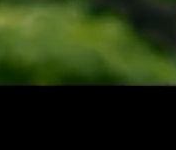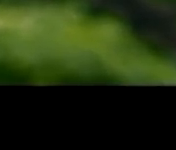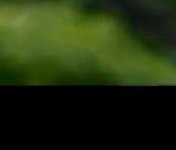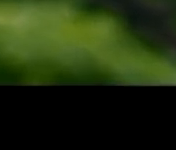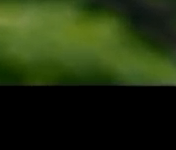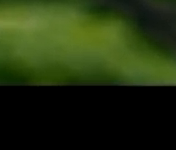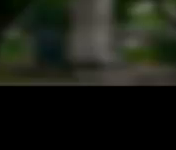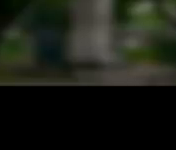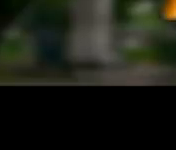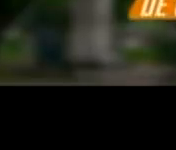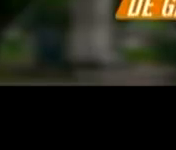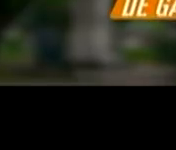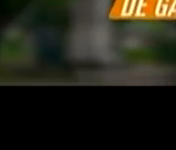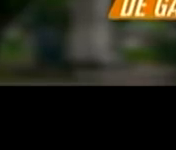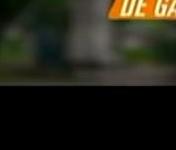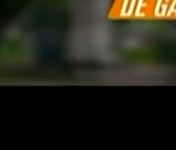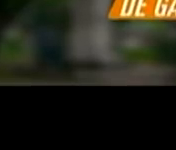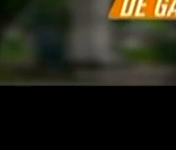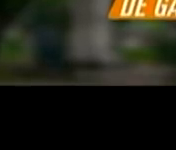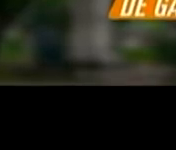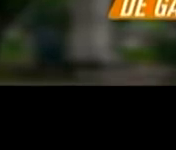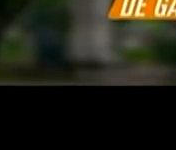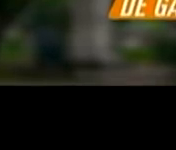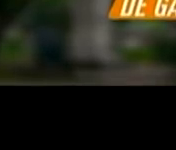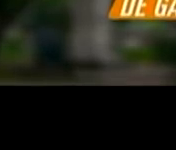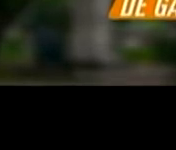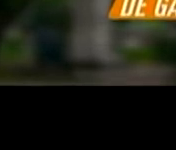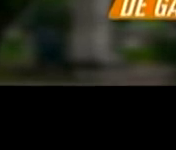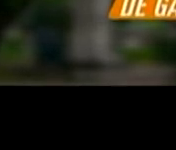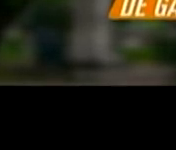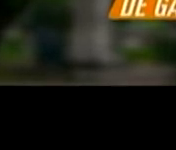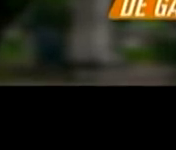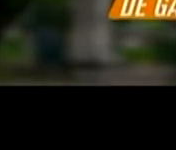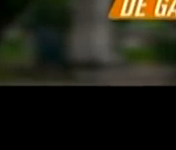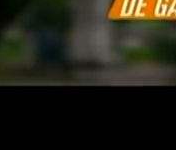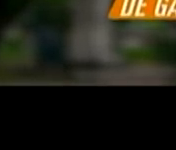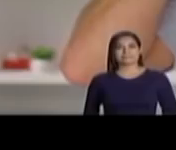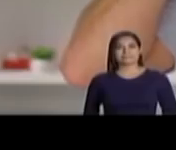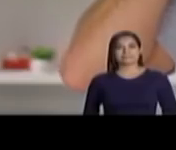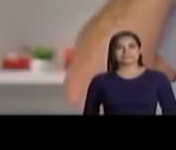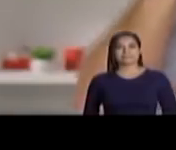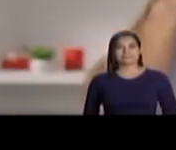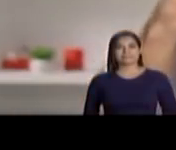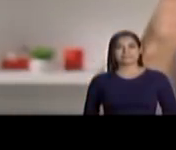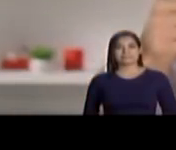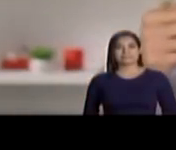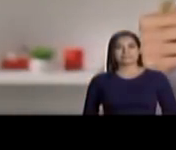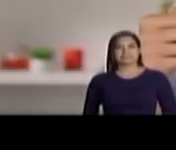y active gatorade agua con electrolitos y vitaminas para impulsar tu vida activa